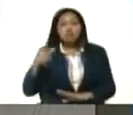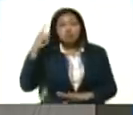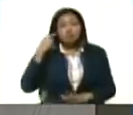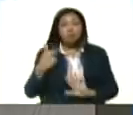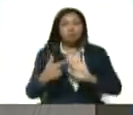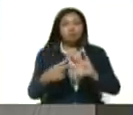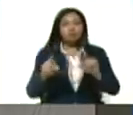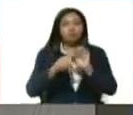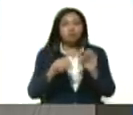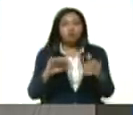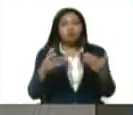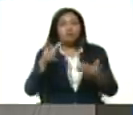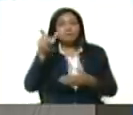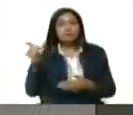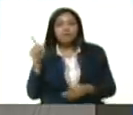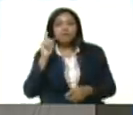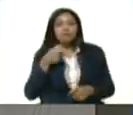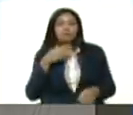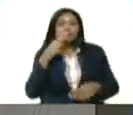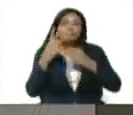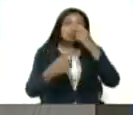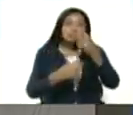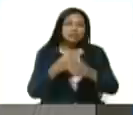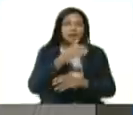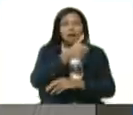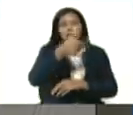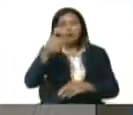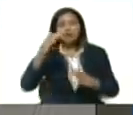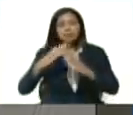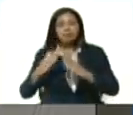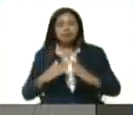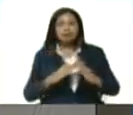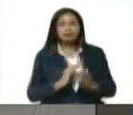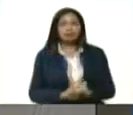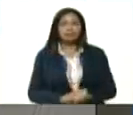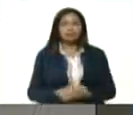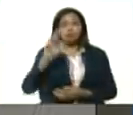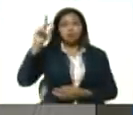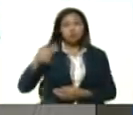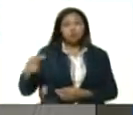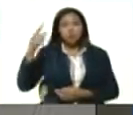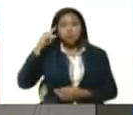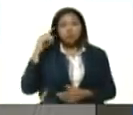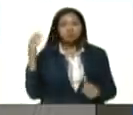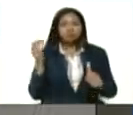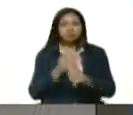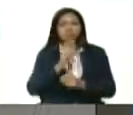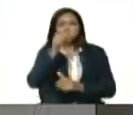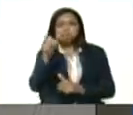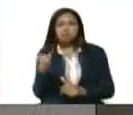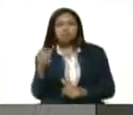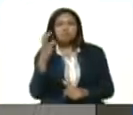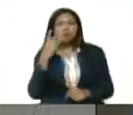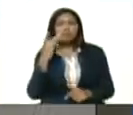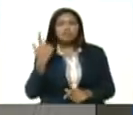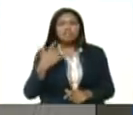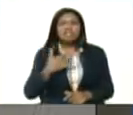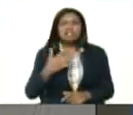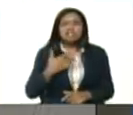determina cuáles personas deben ser visitadas casa por casa, todos los días se toman aquellas personas que tengan